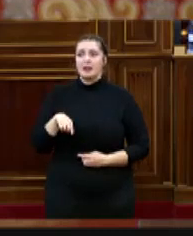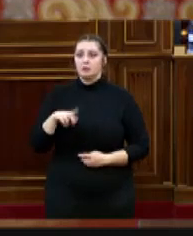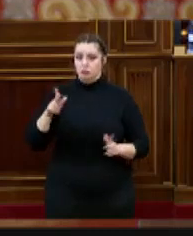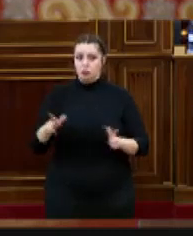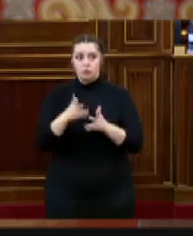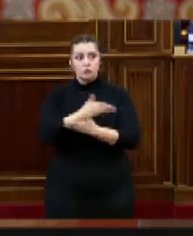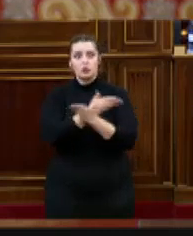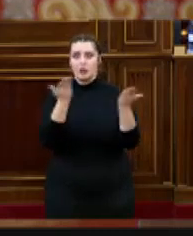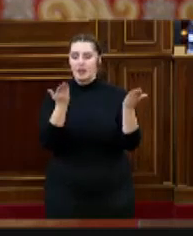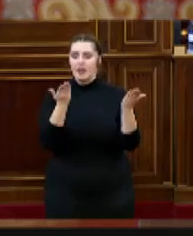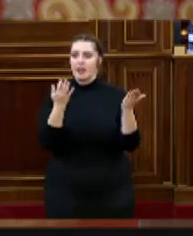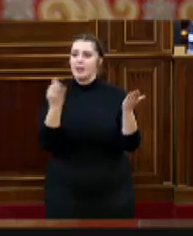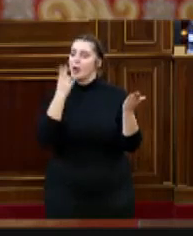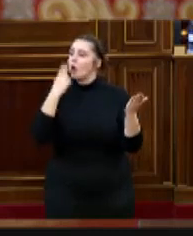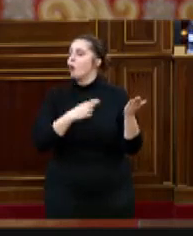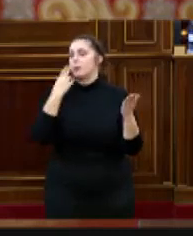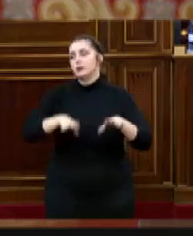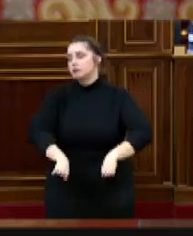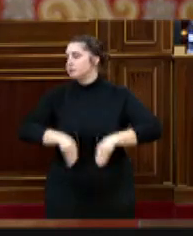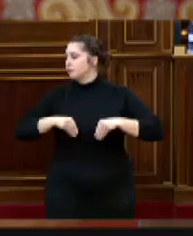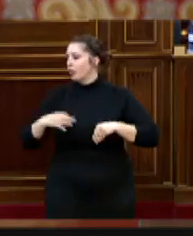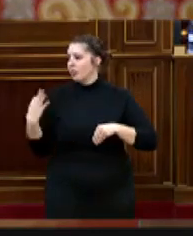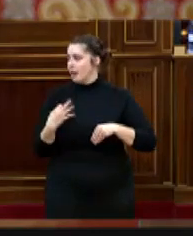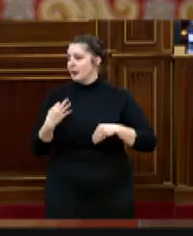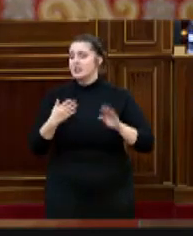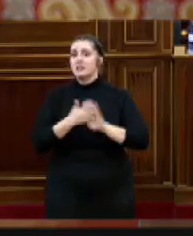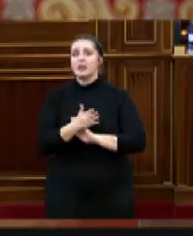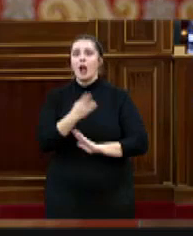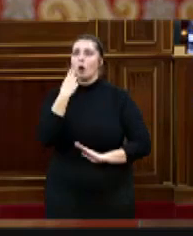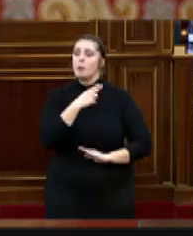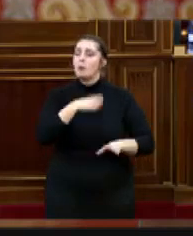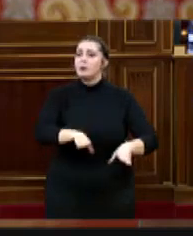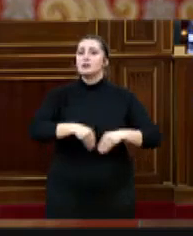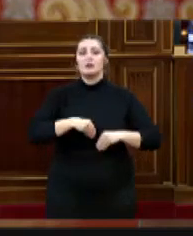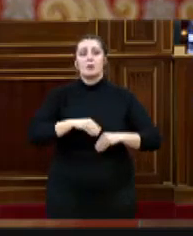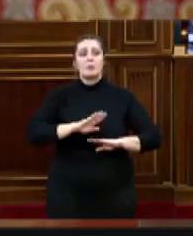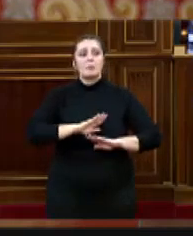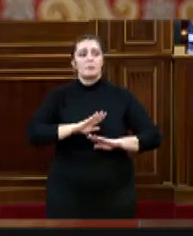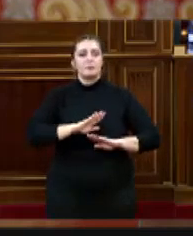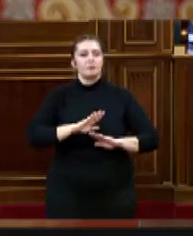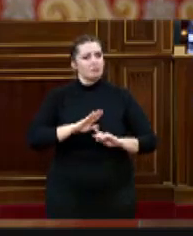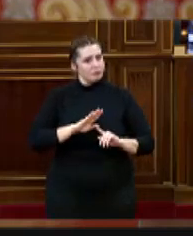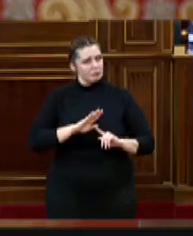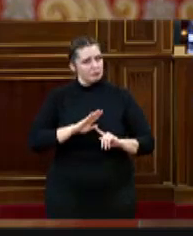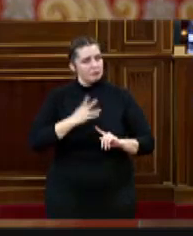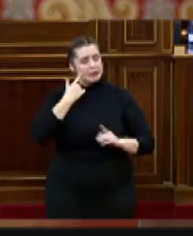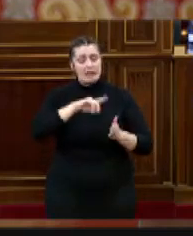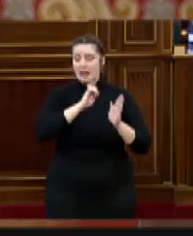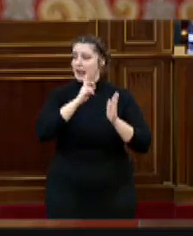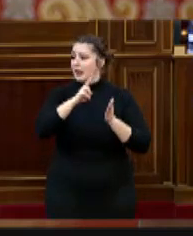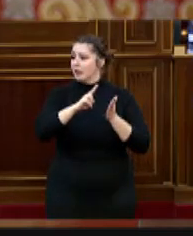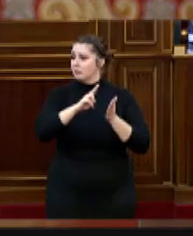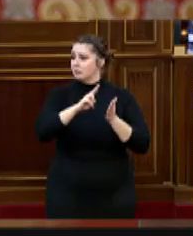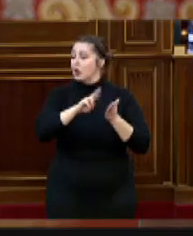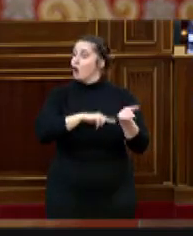que asumir nuestro compromiso no solamente es el compromiso que asumen los que en primer lugar y lo reconoce así era